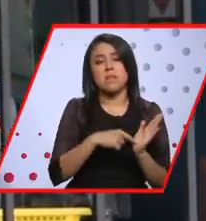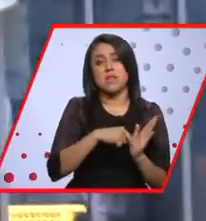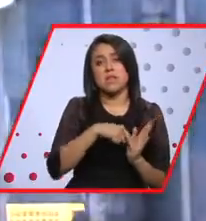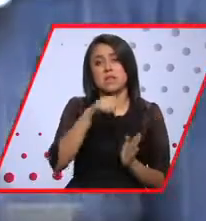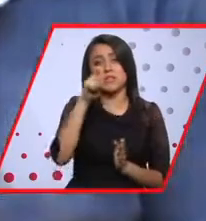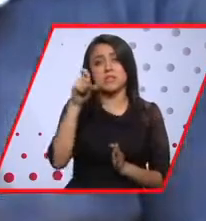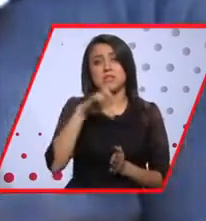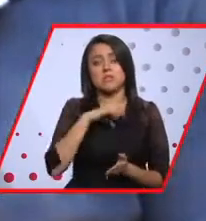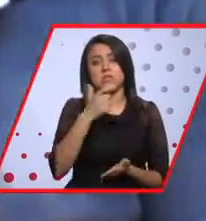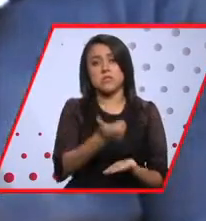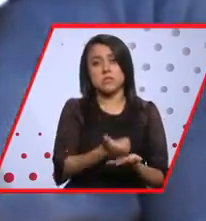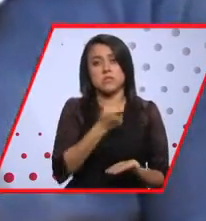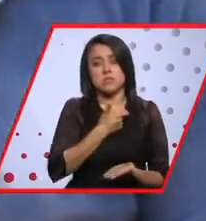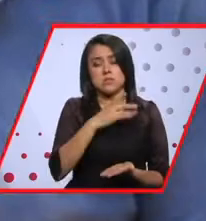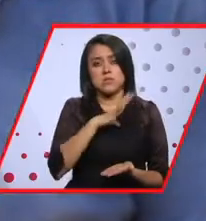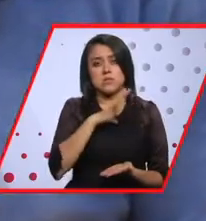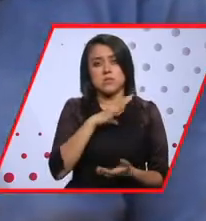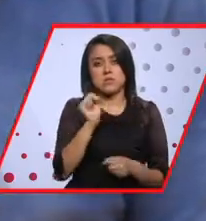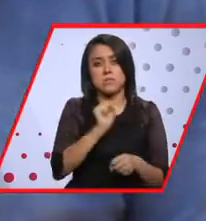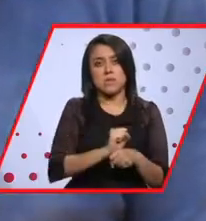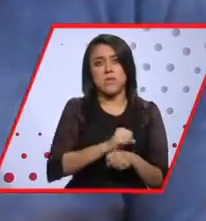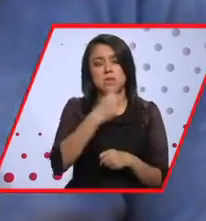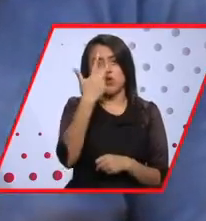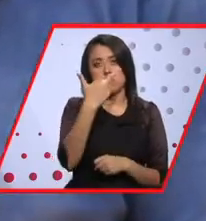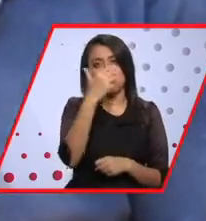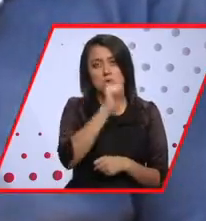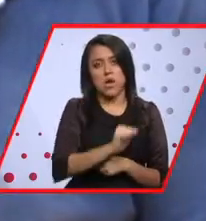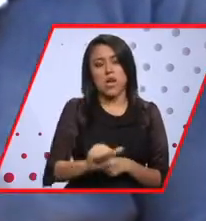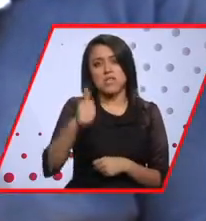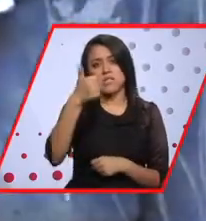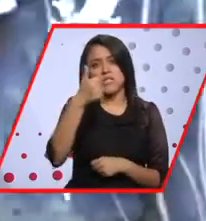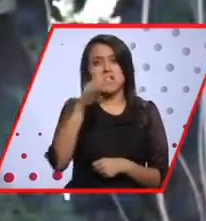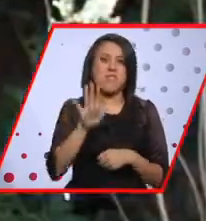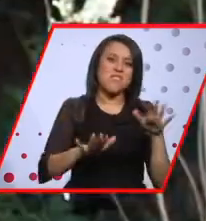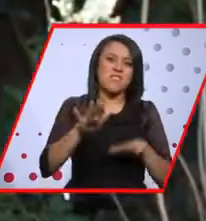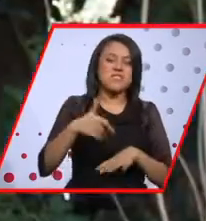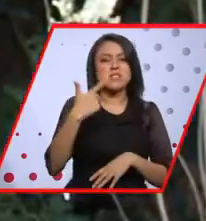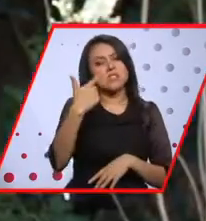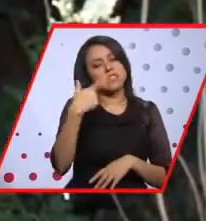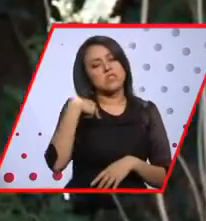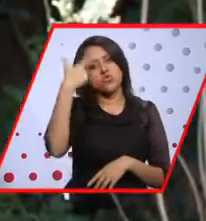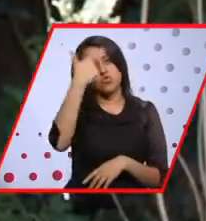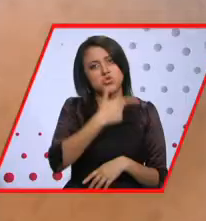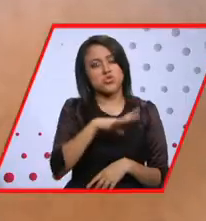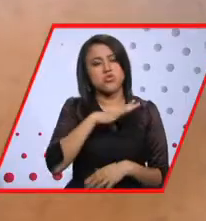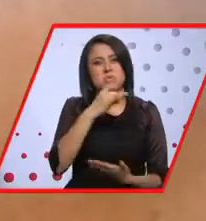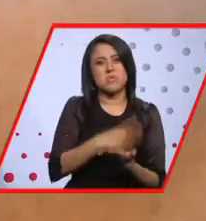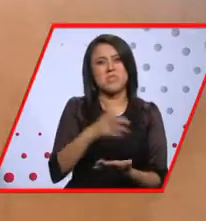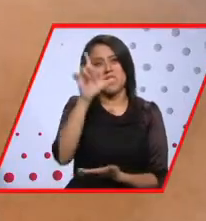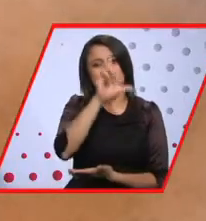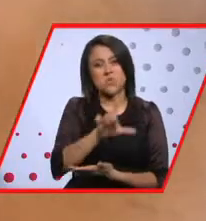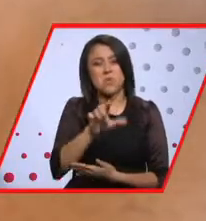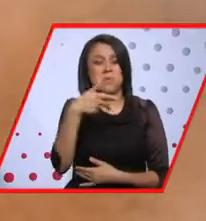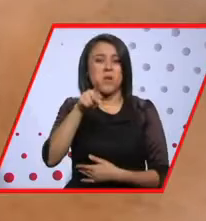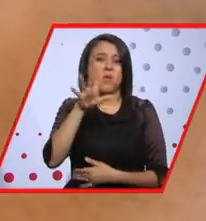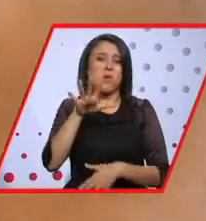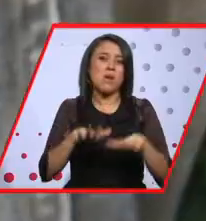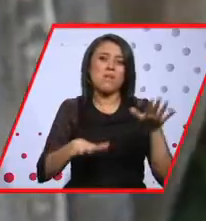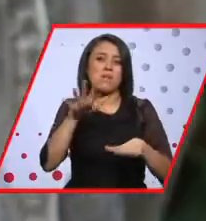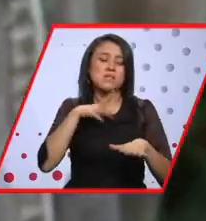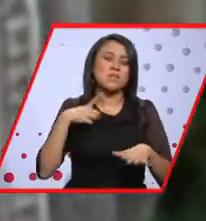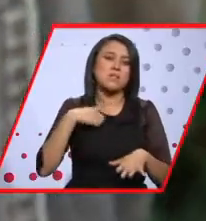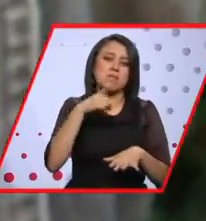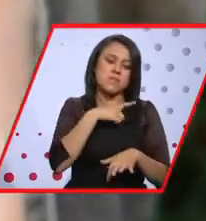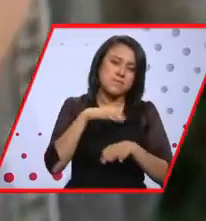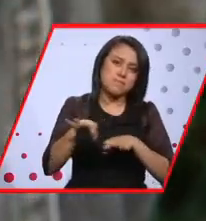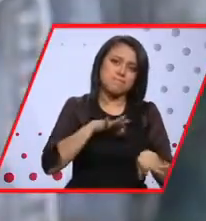semana. Trabajamos de 8 a 6, ya ves que nos dejaban salir hasta las 7. Descansaba los lunes, pero dice que en ocasiones tenía que trabajarlo